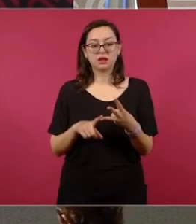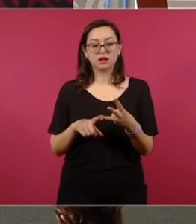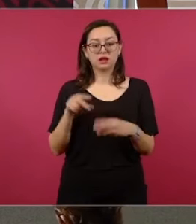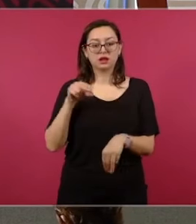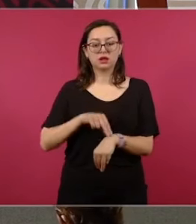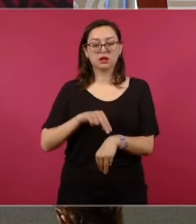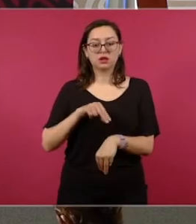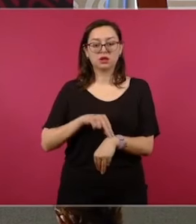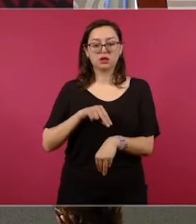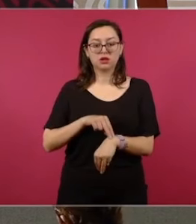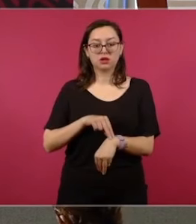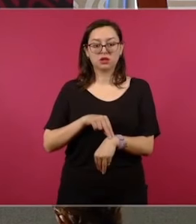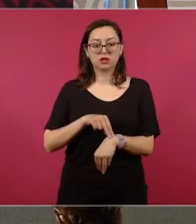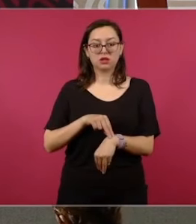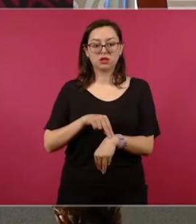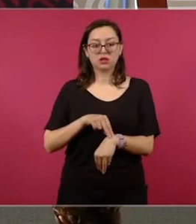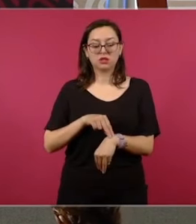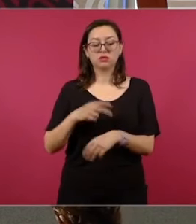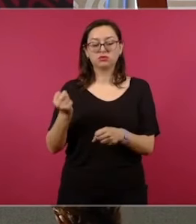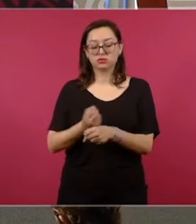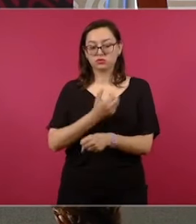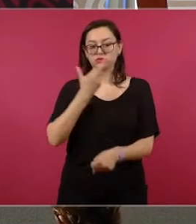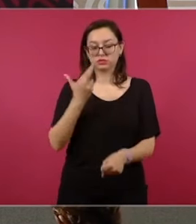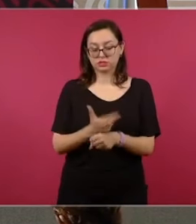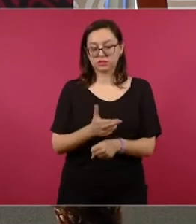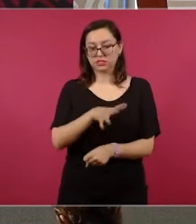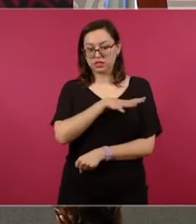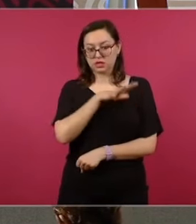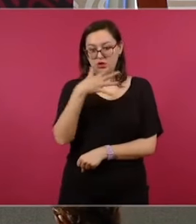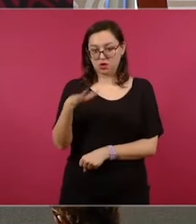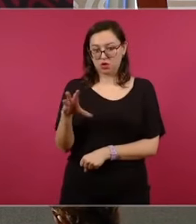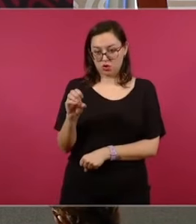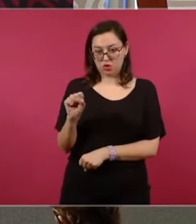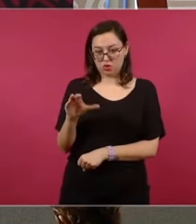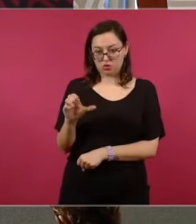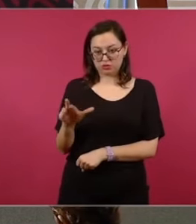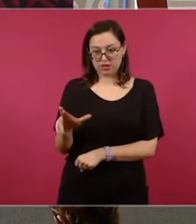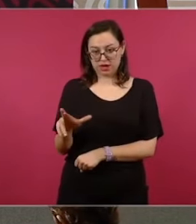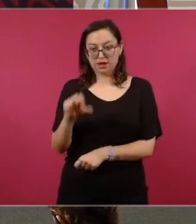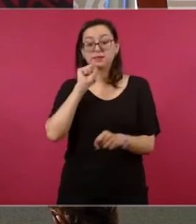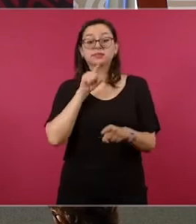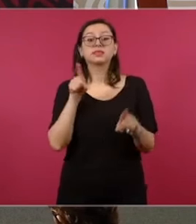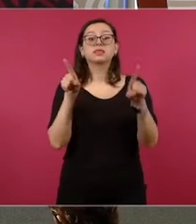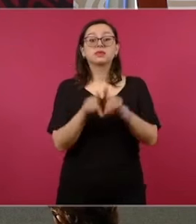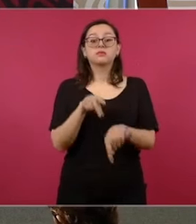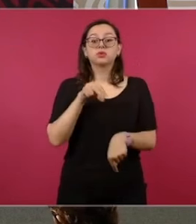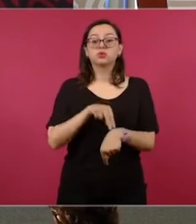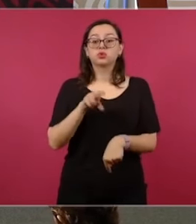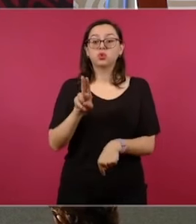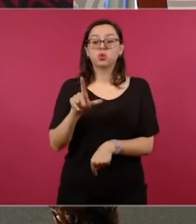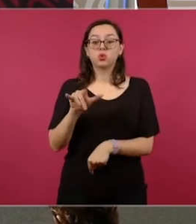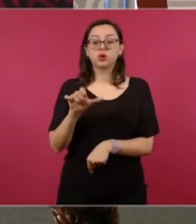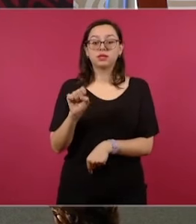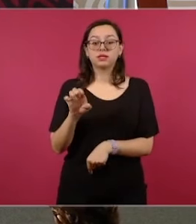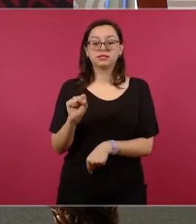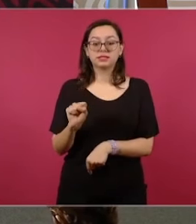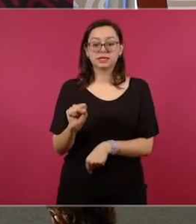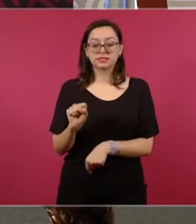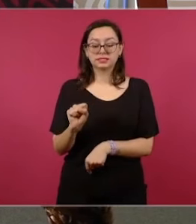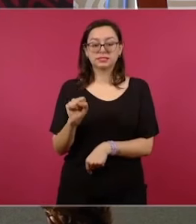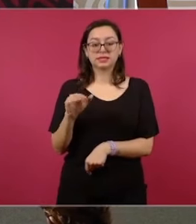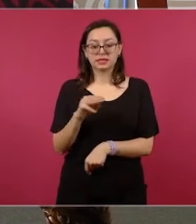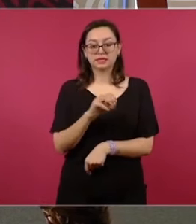doctor Marcos Cantero, secretario general del Consejo de Salubridad General. También está el doctor Ulises Adame, es el coordinador